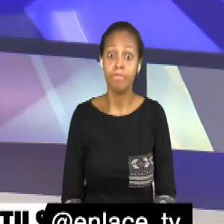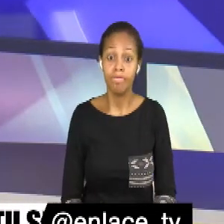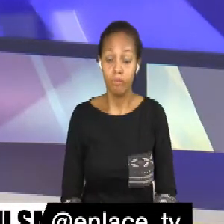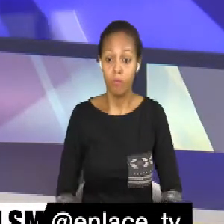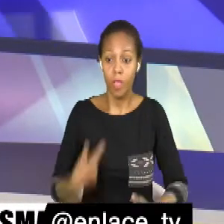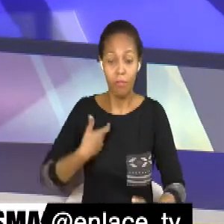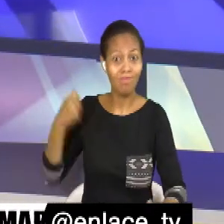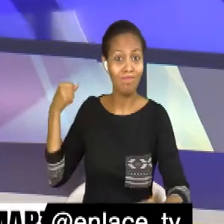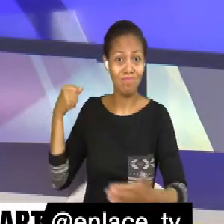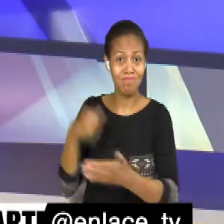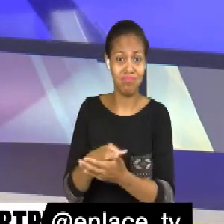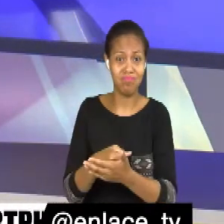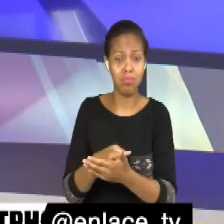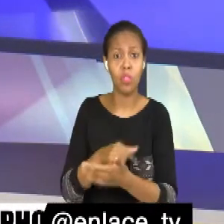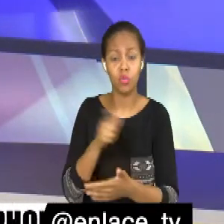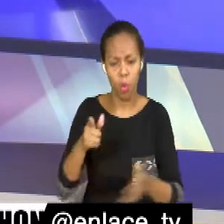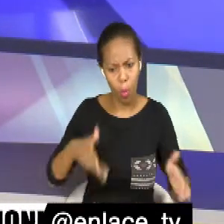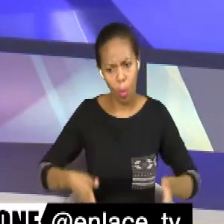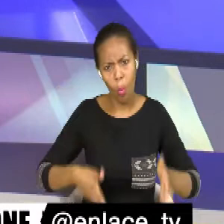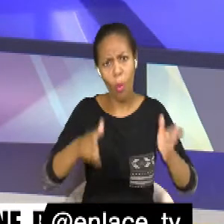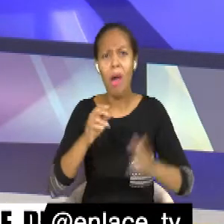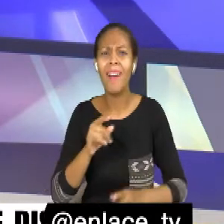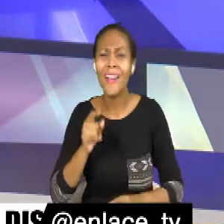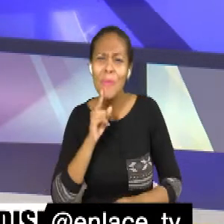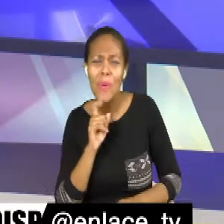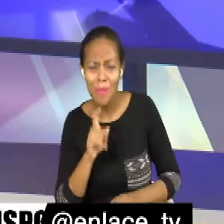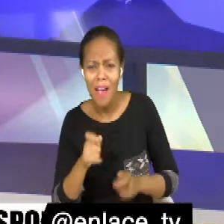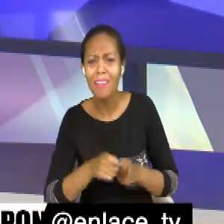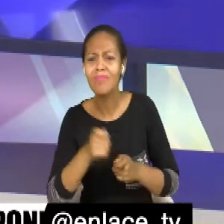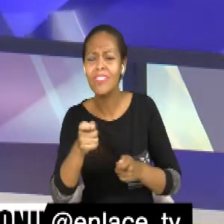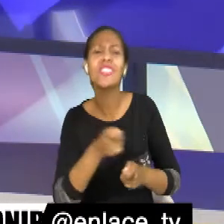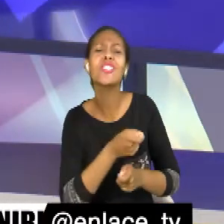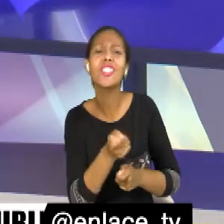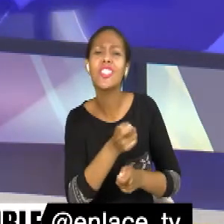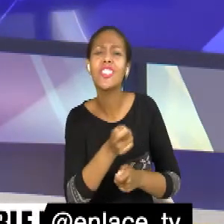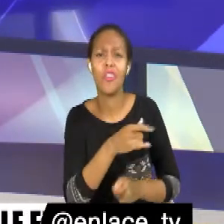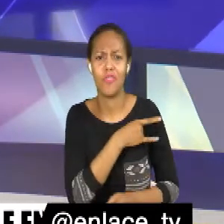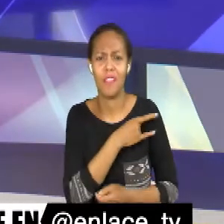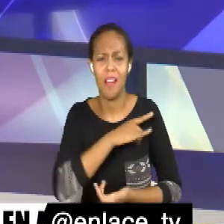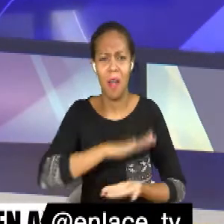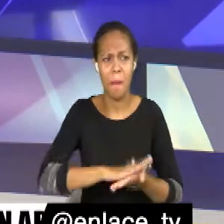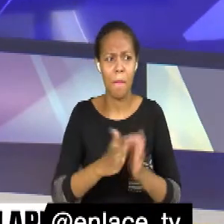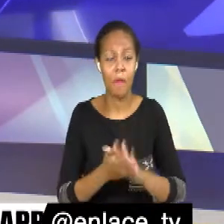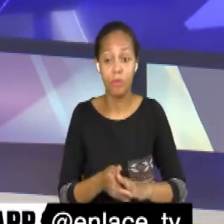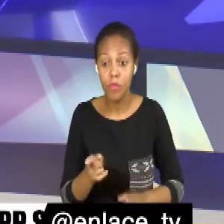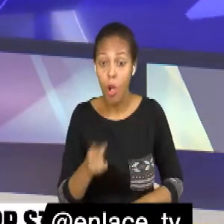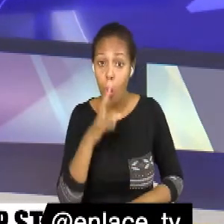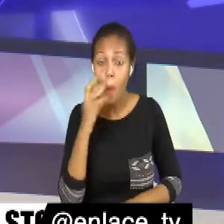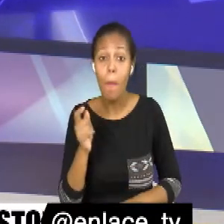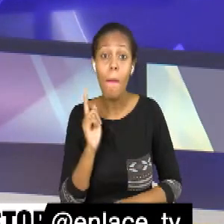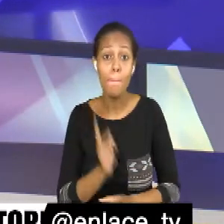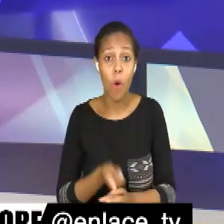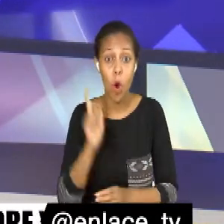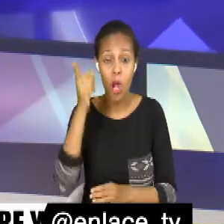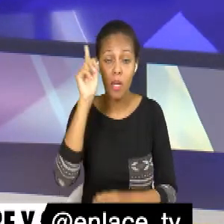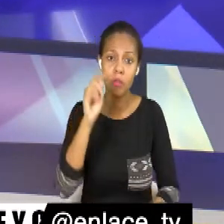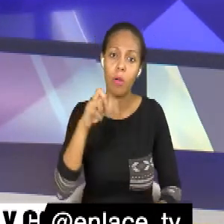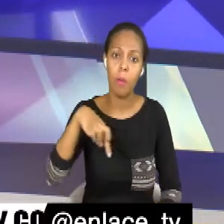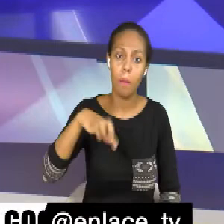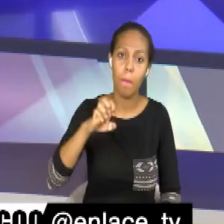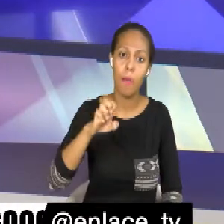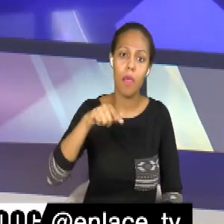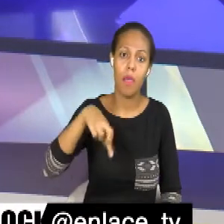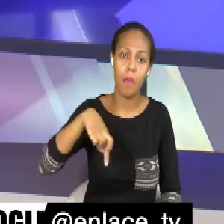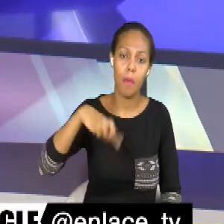en la autopista a la ciudad de Bucaramanga, a la altura de la Universidad de La Paz. En este hecho se vio involucrado el dirigente político Pepe Figueroa y su conductor. Ellos están